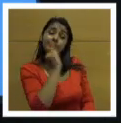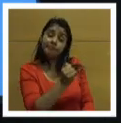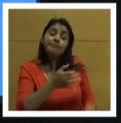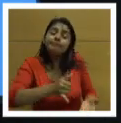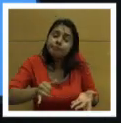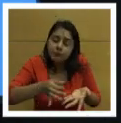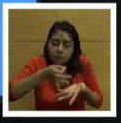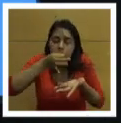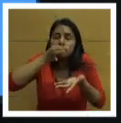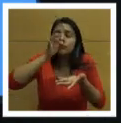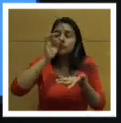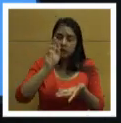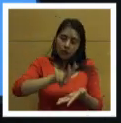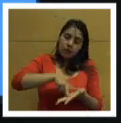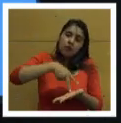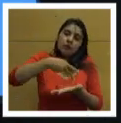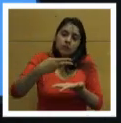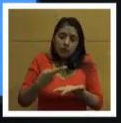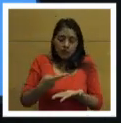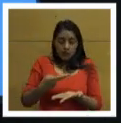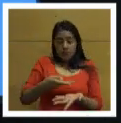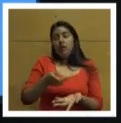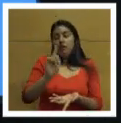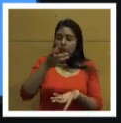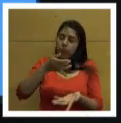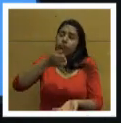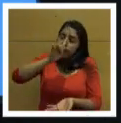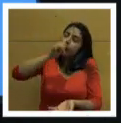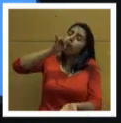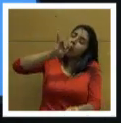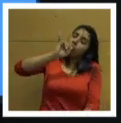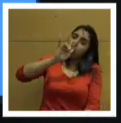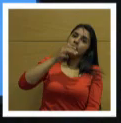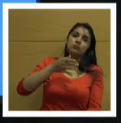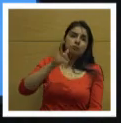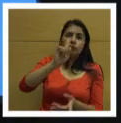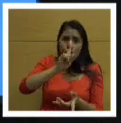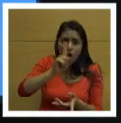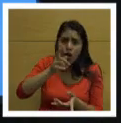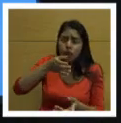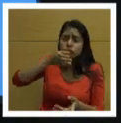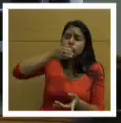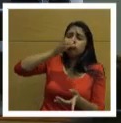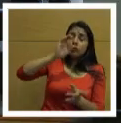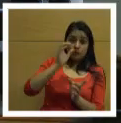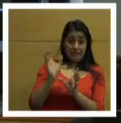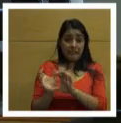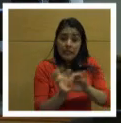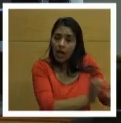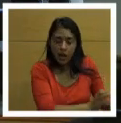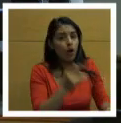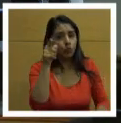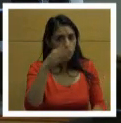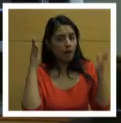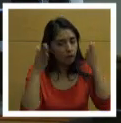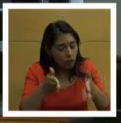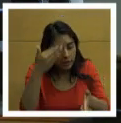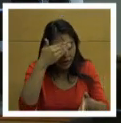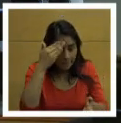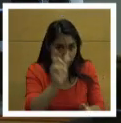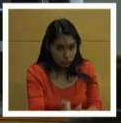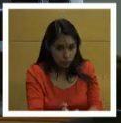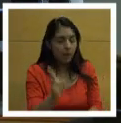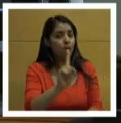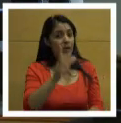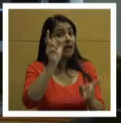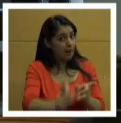tomar y se desmaya antes de poder terminarlo, no sigas metiéndoselo por la garganta. Deja el té a un lado, preocúpate que esa persona esté bien, porque las personas inconscientes